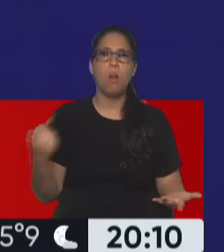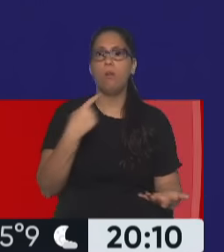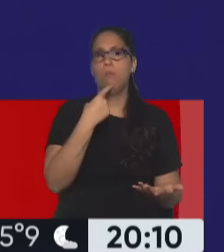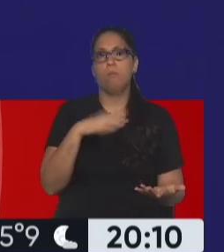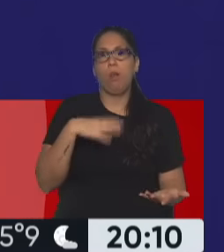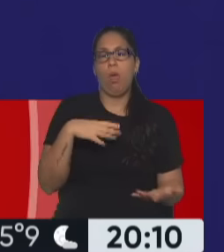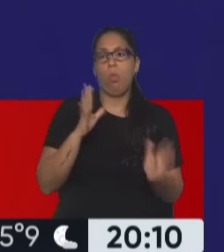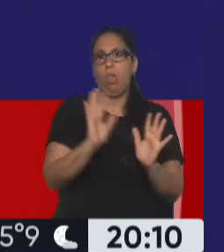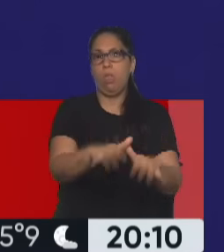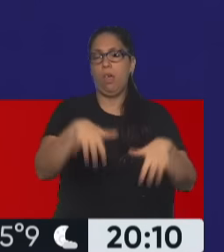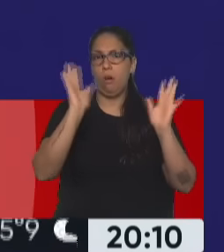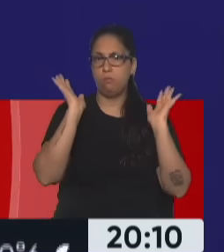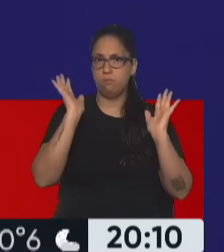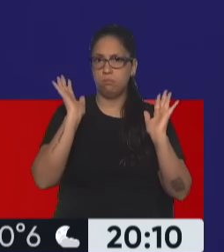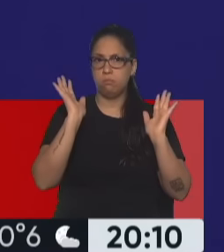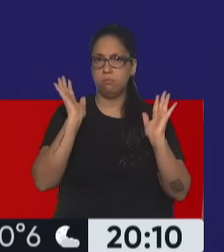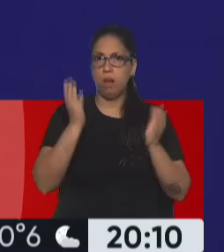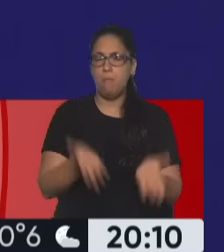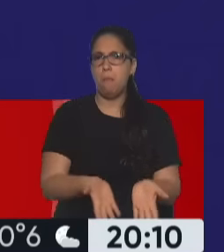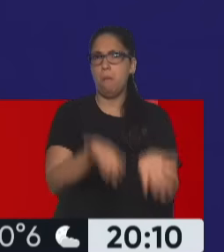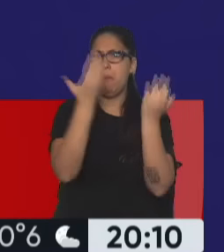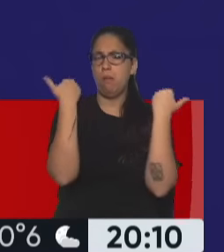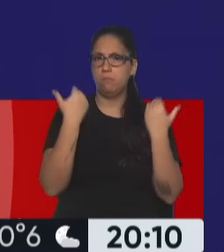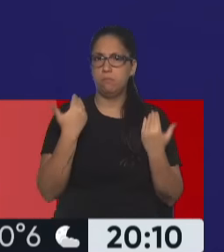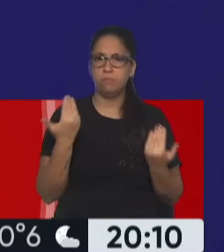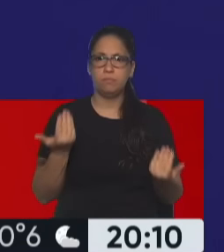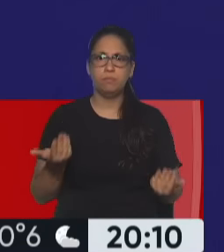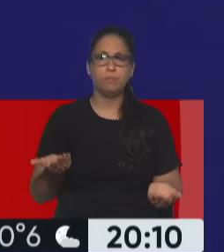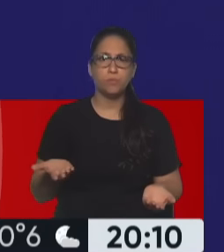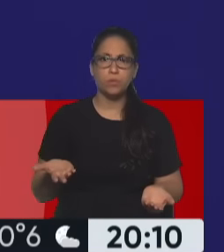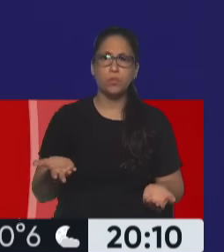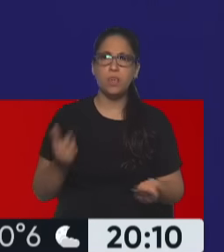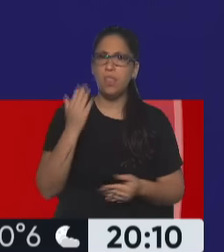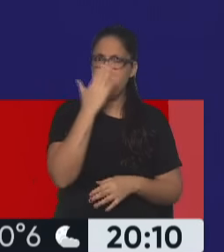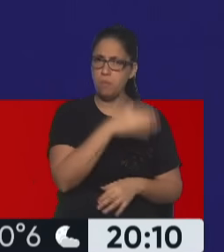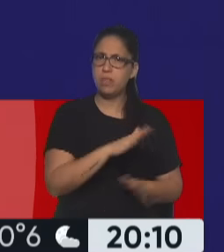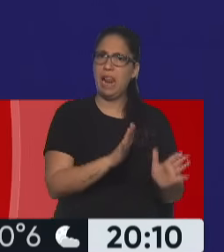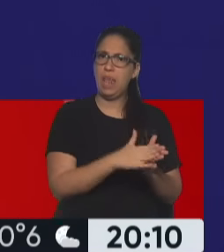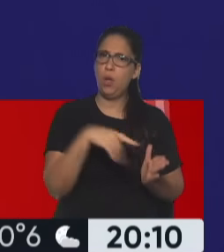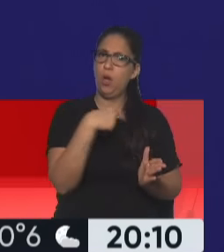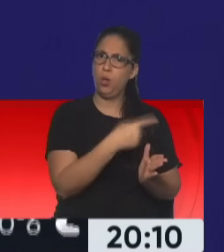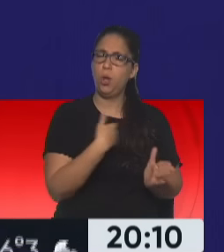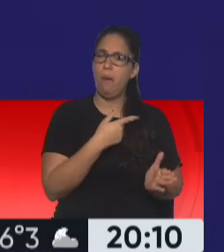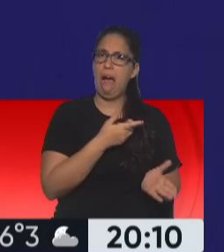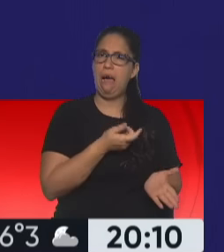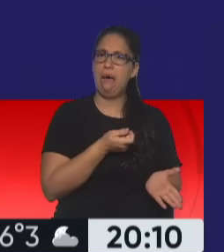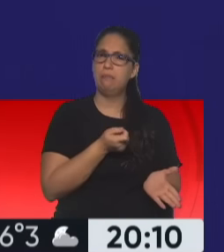dejo. Digo, pero, digamos, Menger los va a disciplinar, si fuera ese